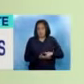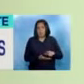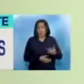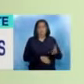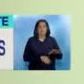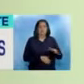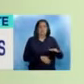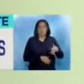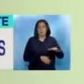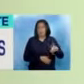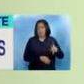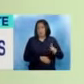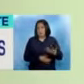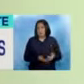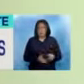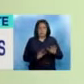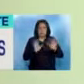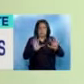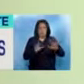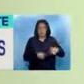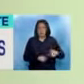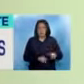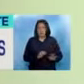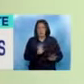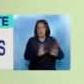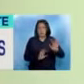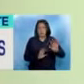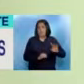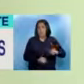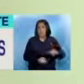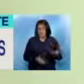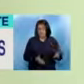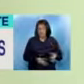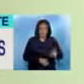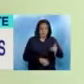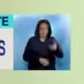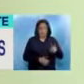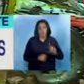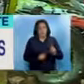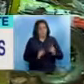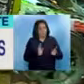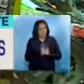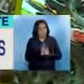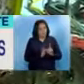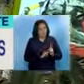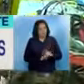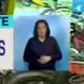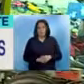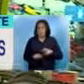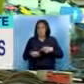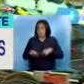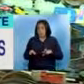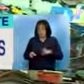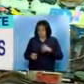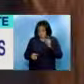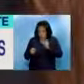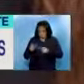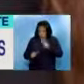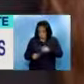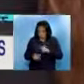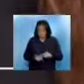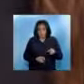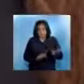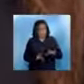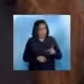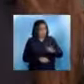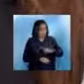tenemos un promedio verificado de 10.000 a 15.000 equipos, ¿no?, cuya procedencia es ilegal. Las personas que sean cómplices de estos